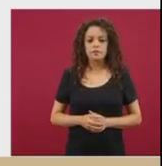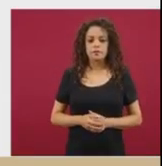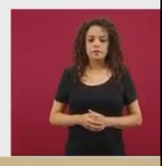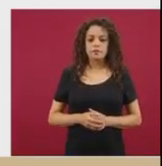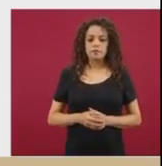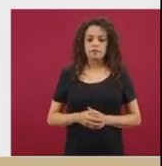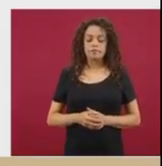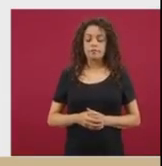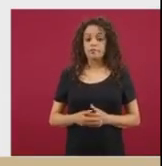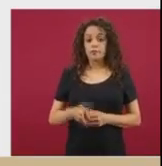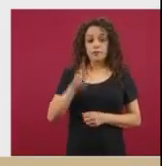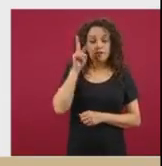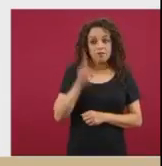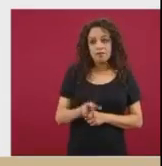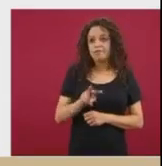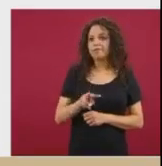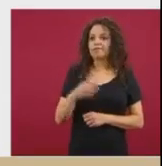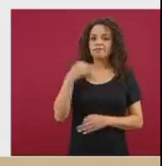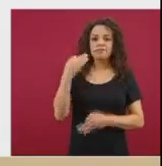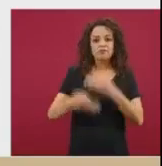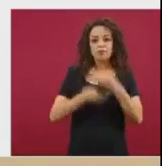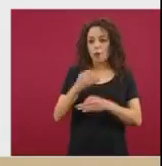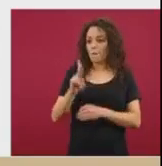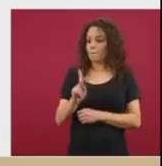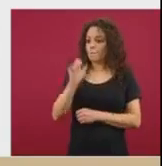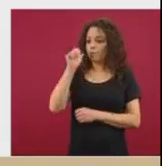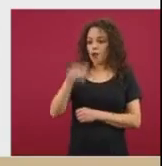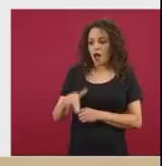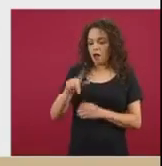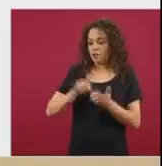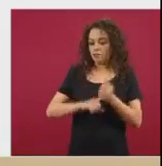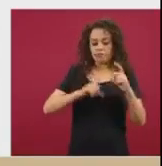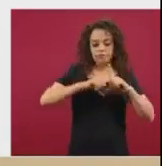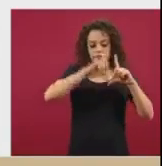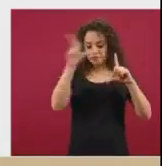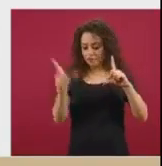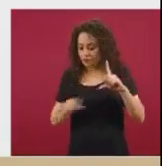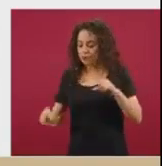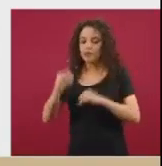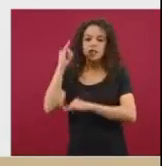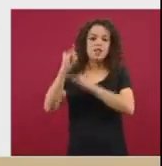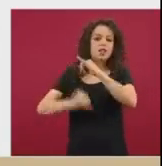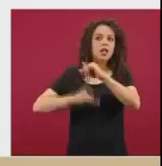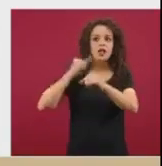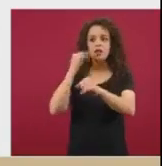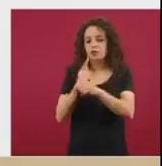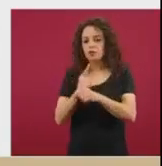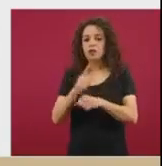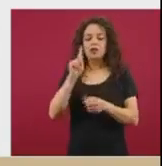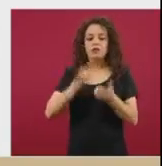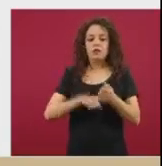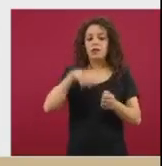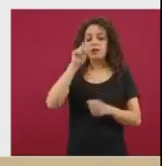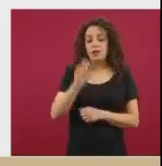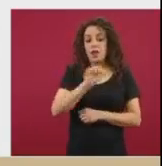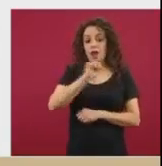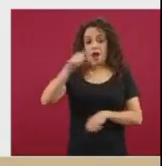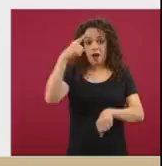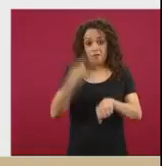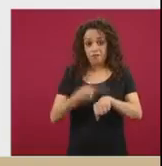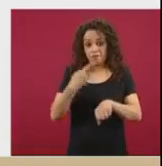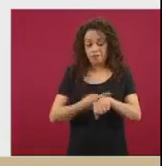es un hito de casi todos los planes nacionales e internacionales en cuanto a lo que se refiere a enfermedad, y